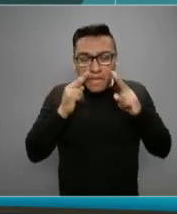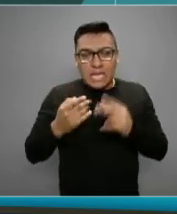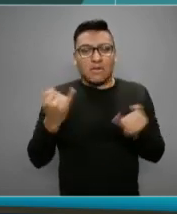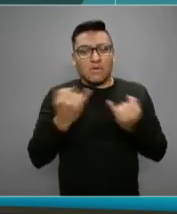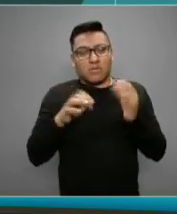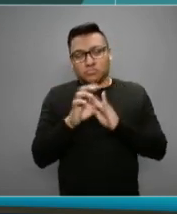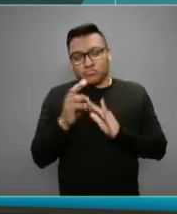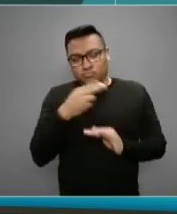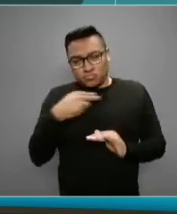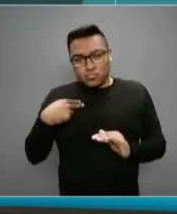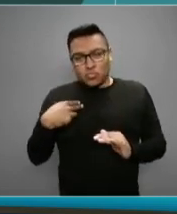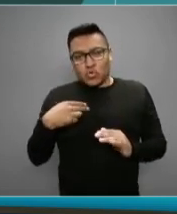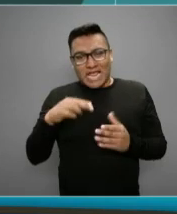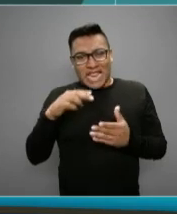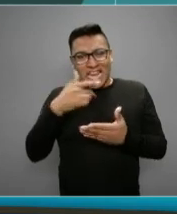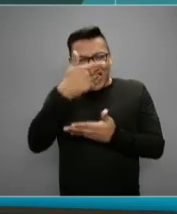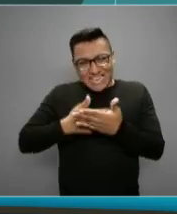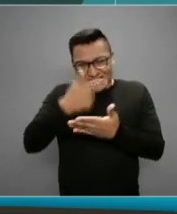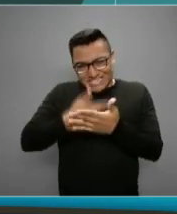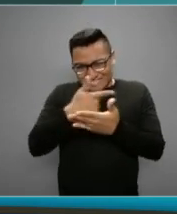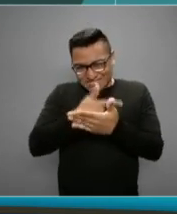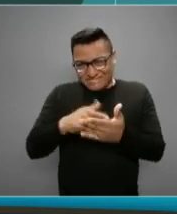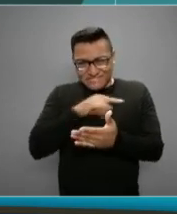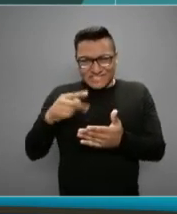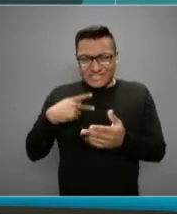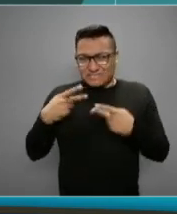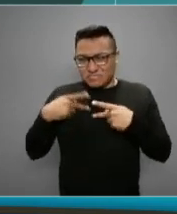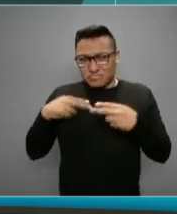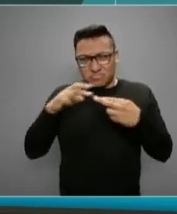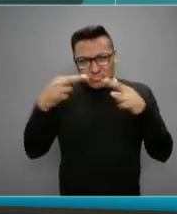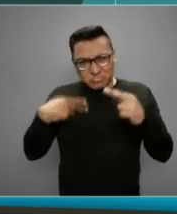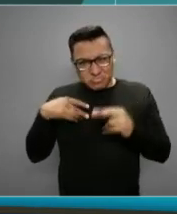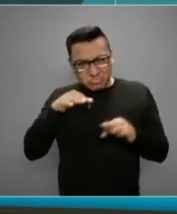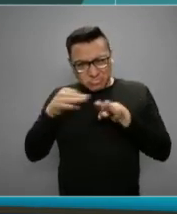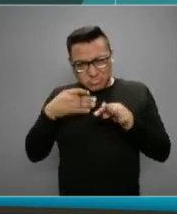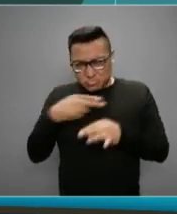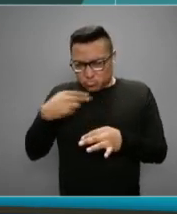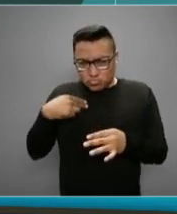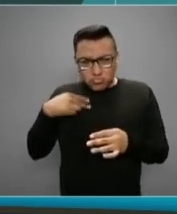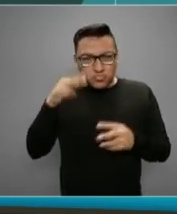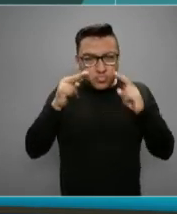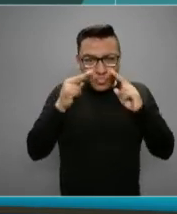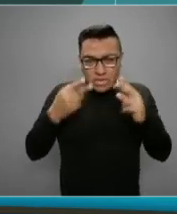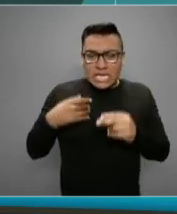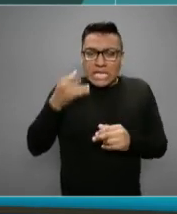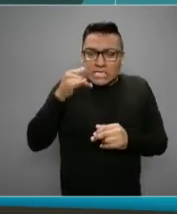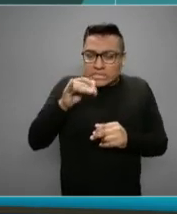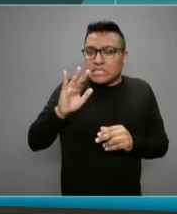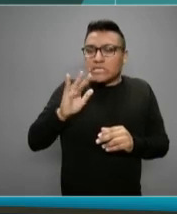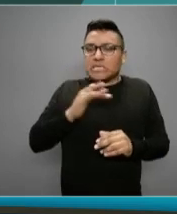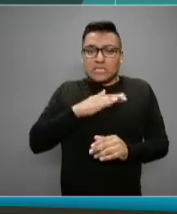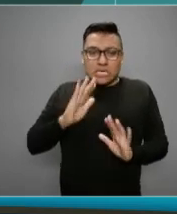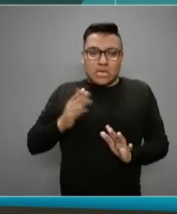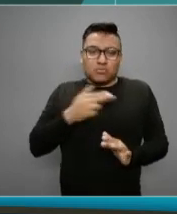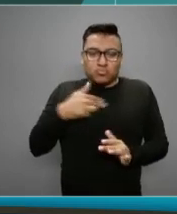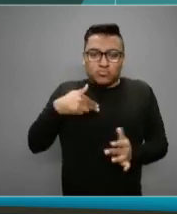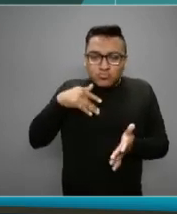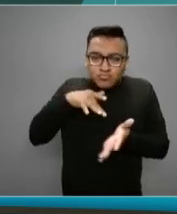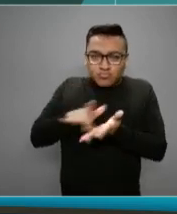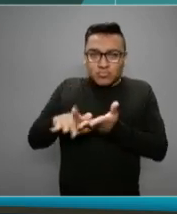del registro patronal cuándo fue exactamente que perdieron la relación laboral y en ese momento vamos a aplicar el seguro durante